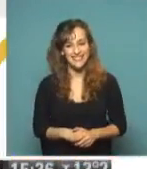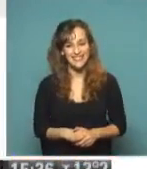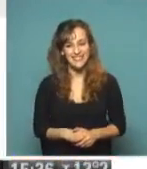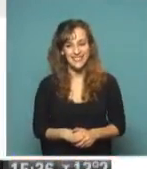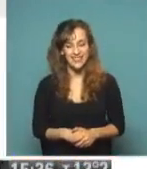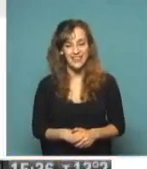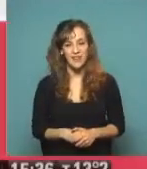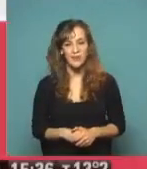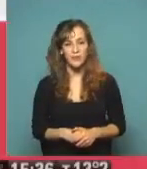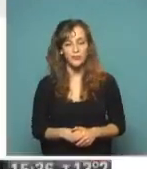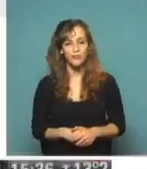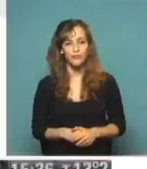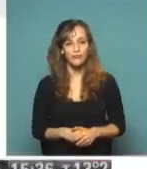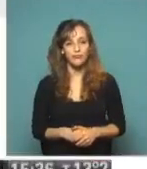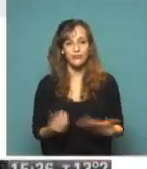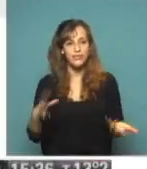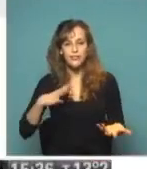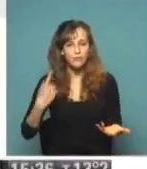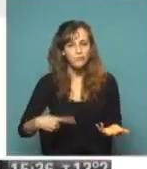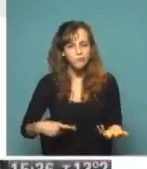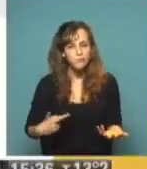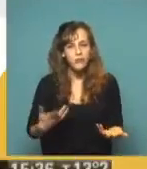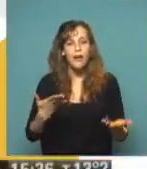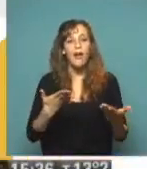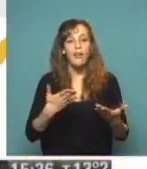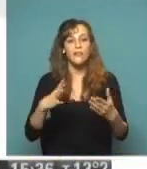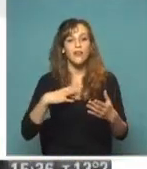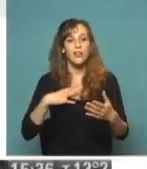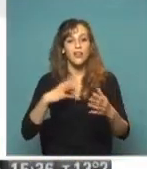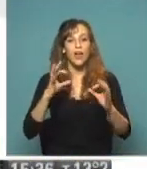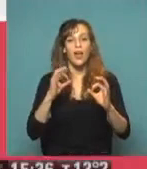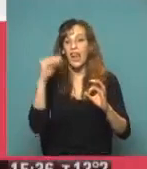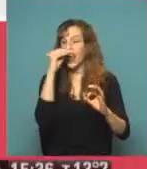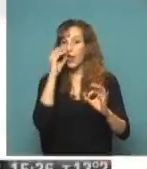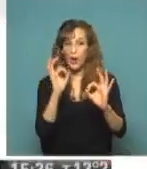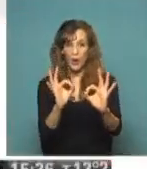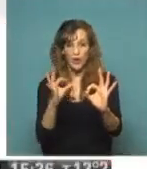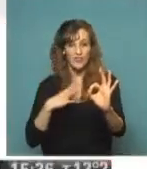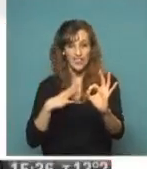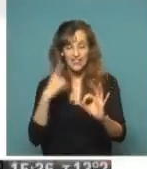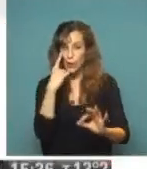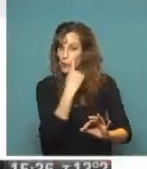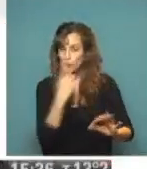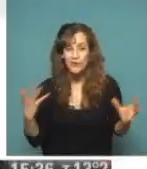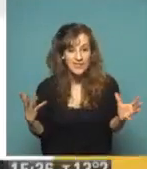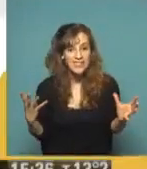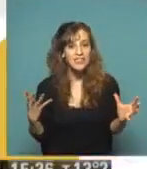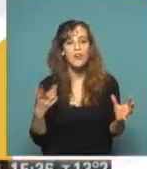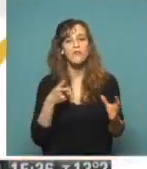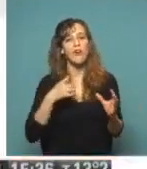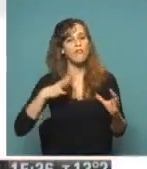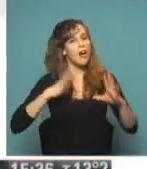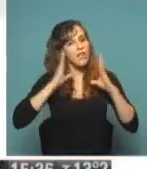No. ¿Qué me falta? Ah, me faltan las pupilas. Están todos re avanzados, me distraje, ¿qué pasó? No estás prestando atención,